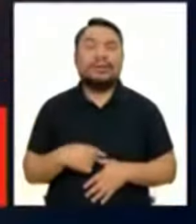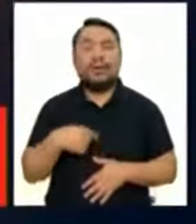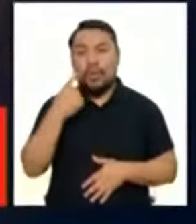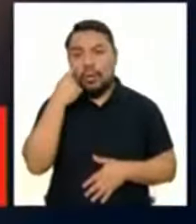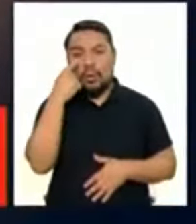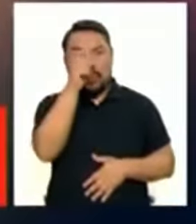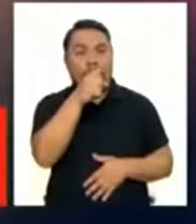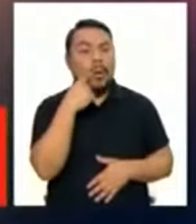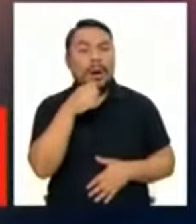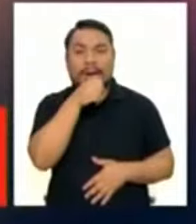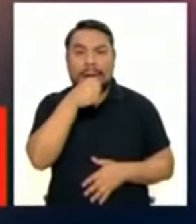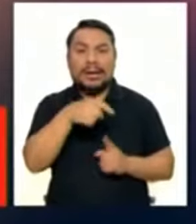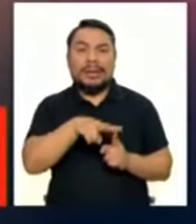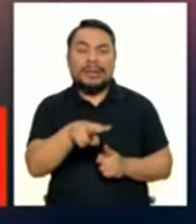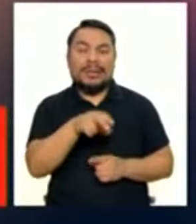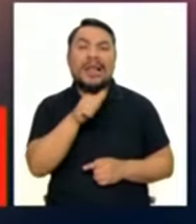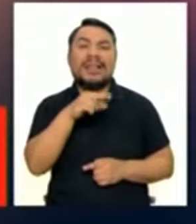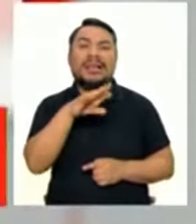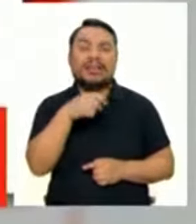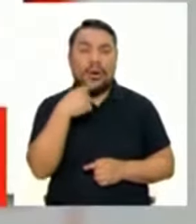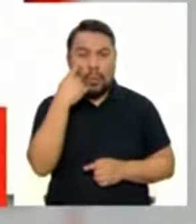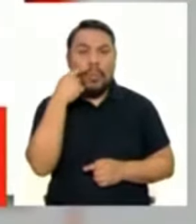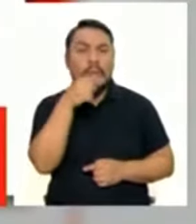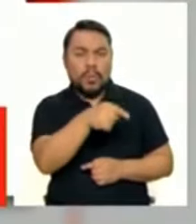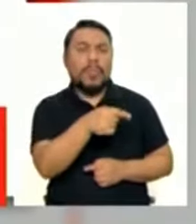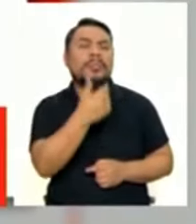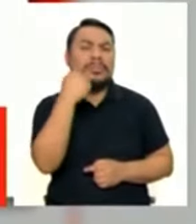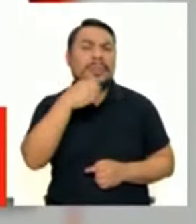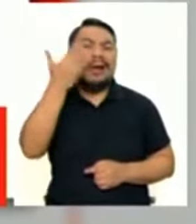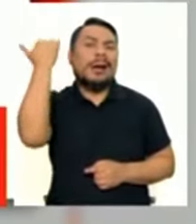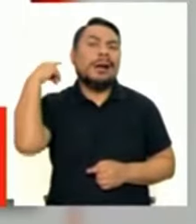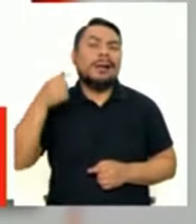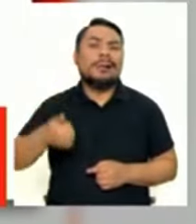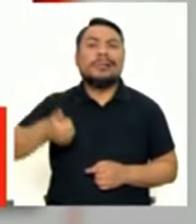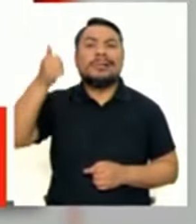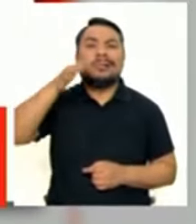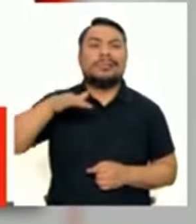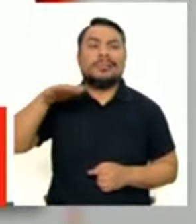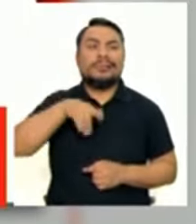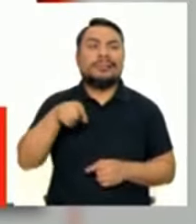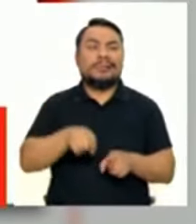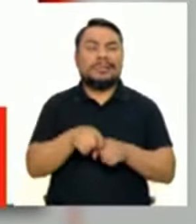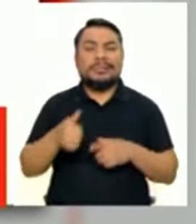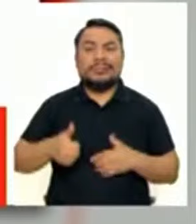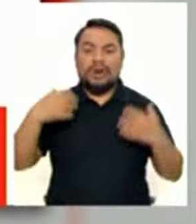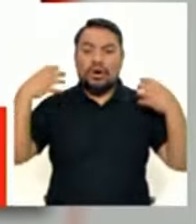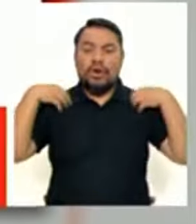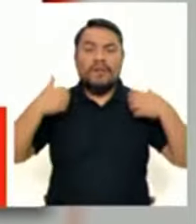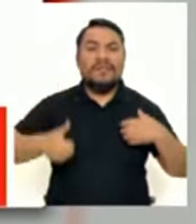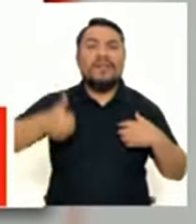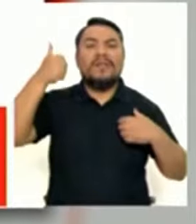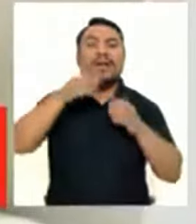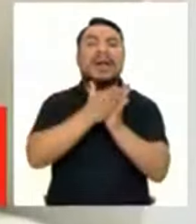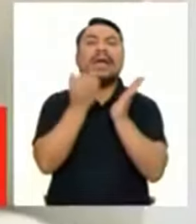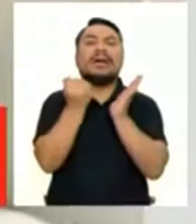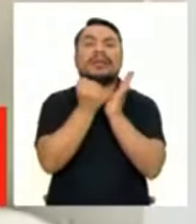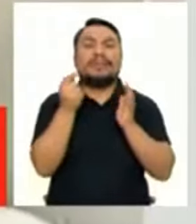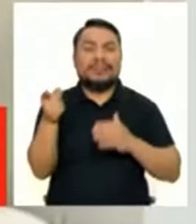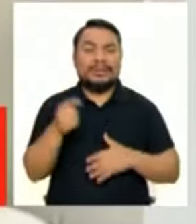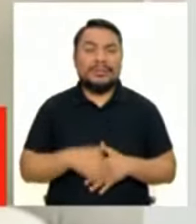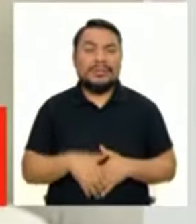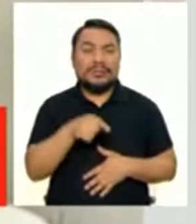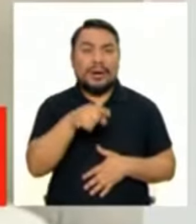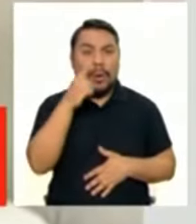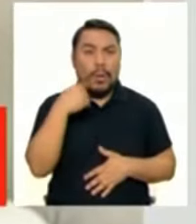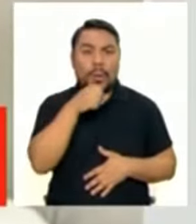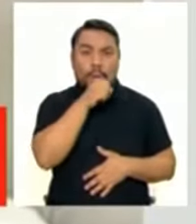al presentador de televisión, Andrés Hurtado, cuando ella era gerente general de la Superintendencia Nacional de Migraciones y Hurtado